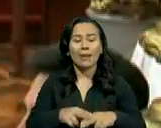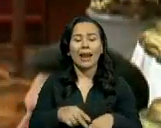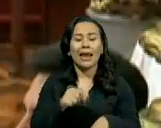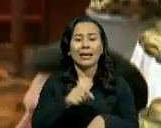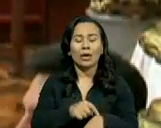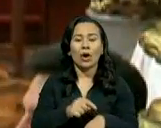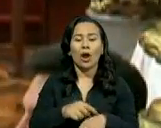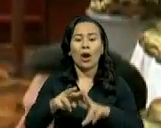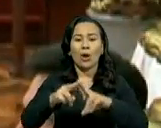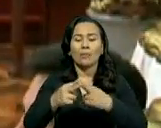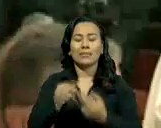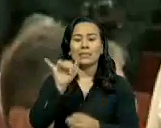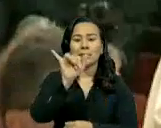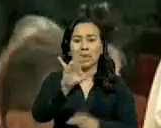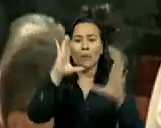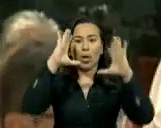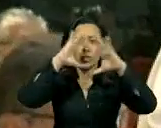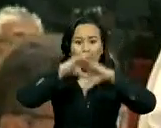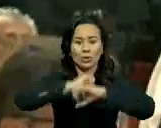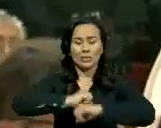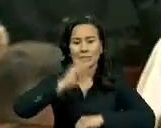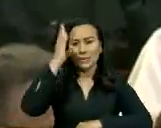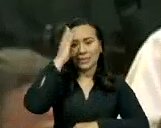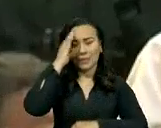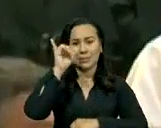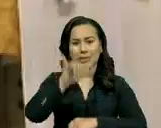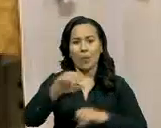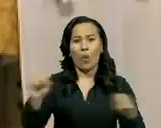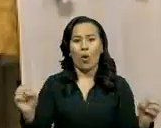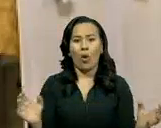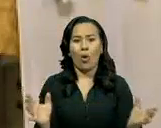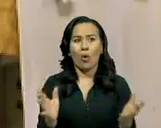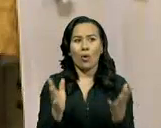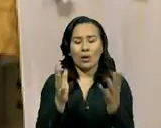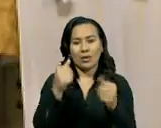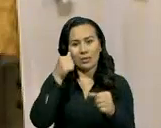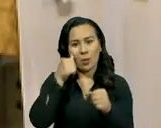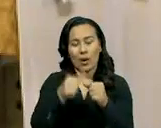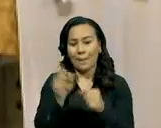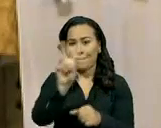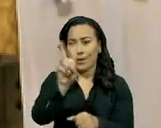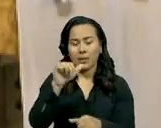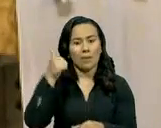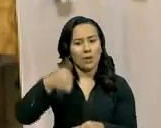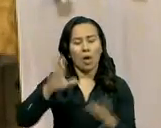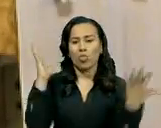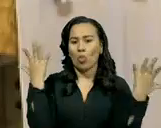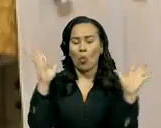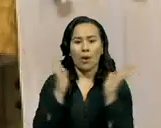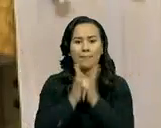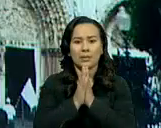del sábado en la noche, conocido como el Sábado de Gloria. Informó Sofía Vintimilla.